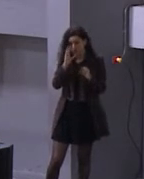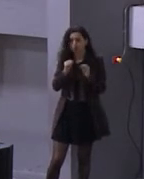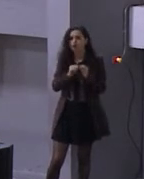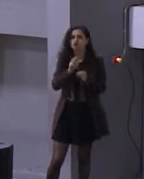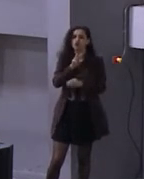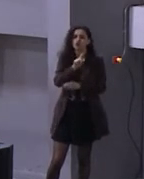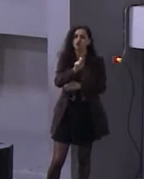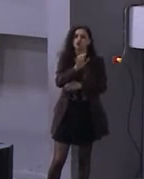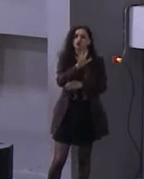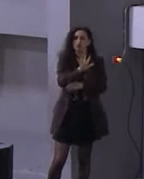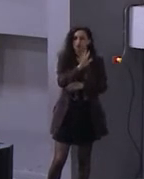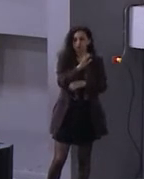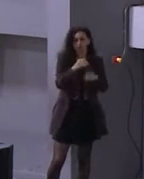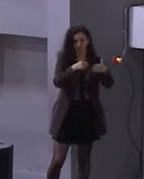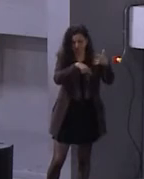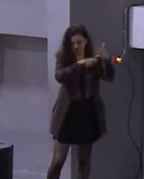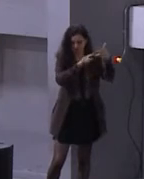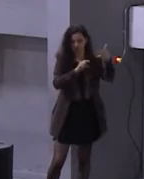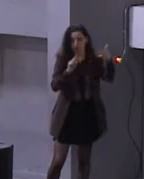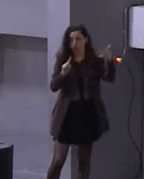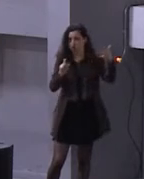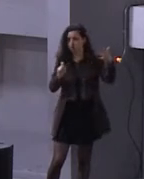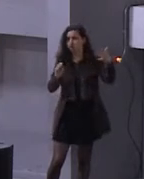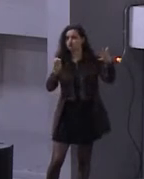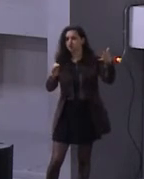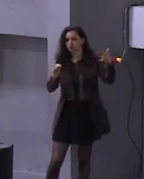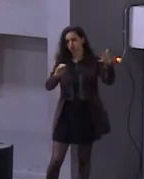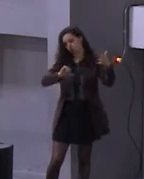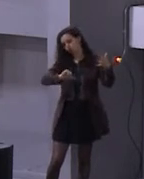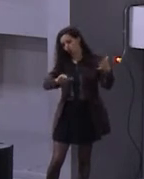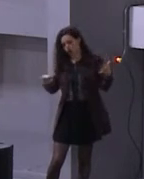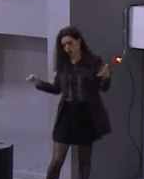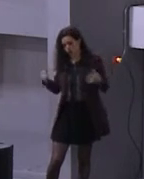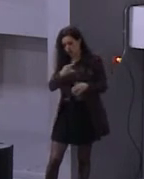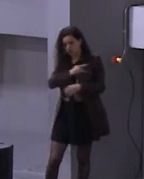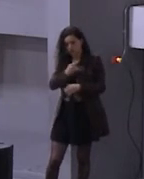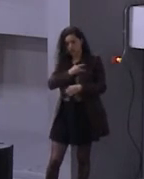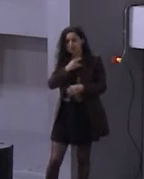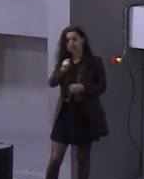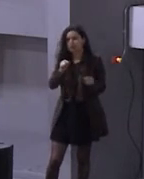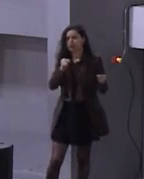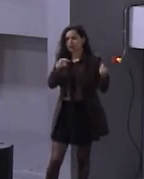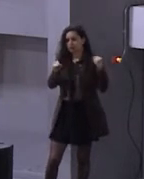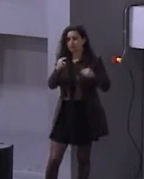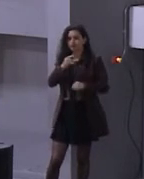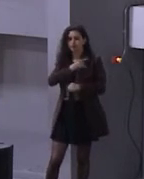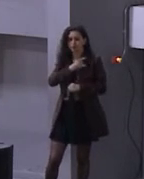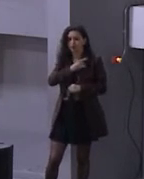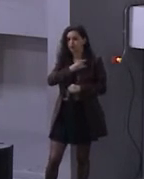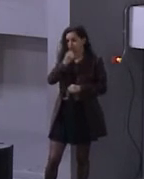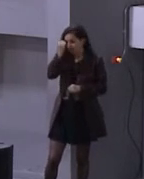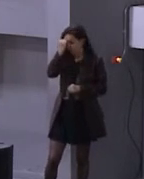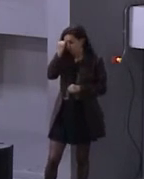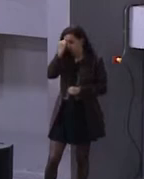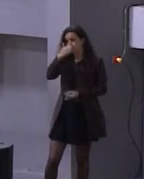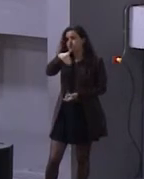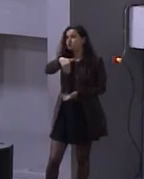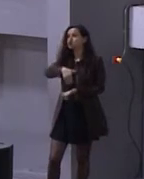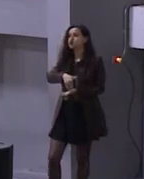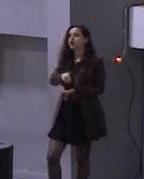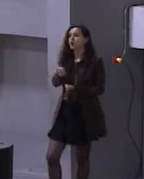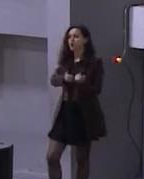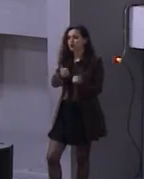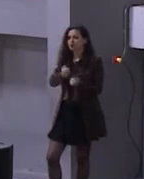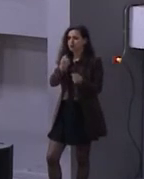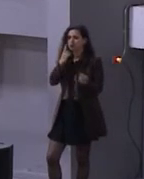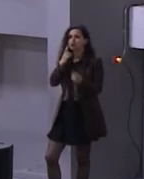histórico, 1.0 para disminuir brechas. Ahí en esa discusión la pedagógica asumió una postura de reconocer,